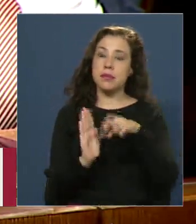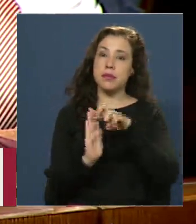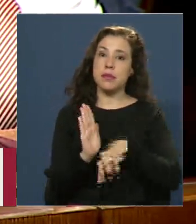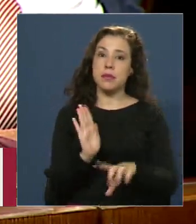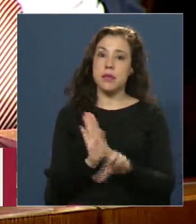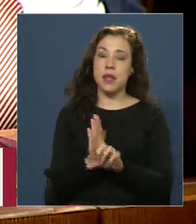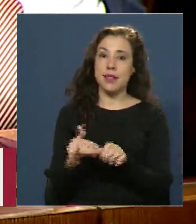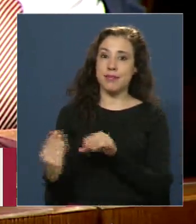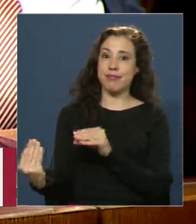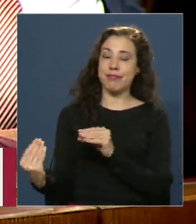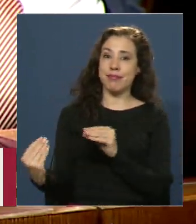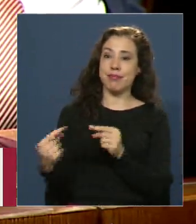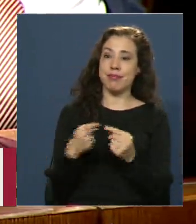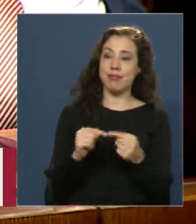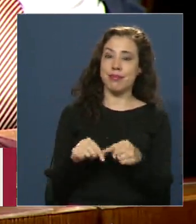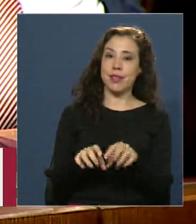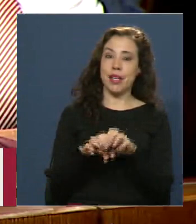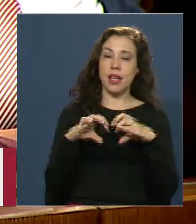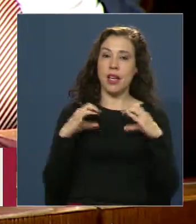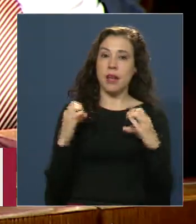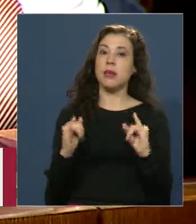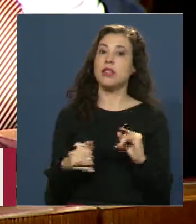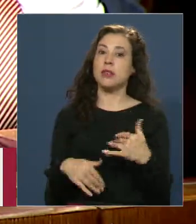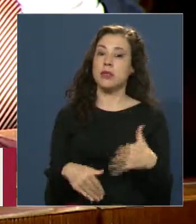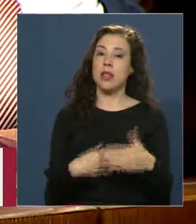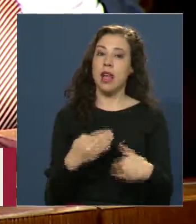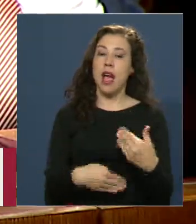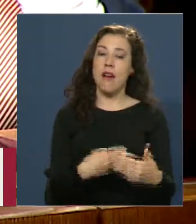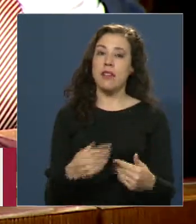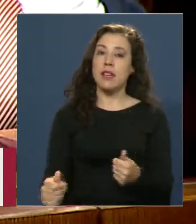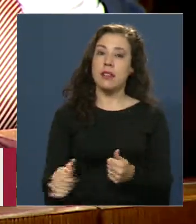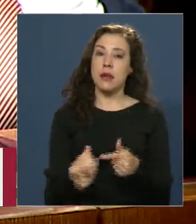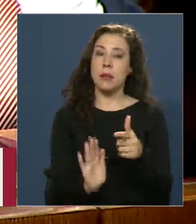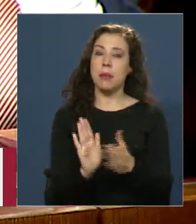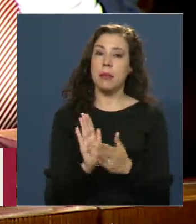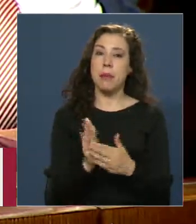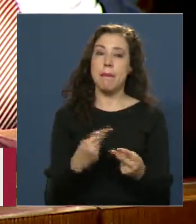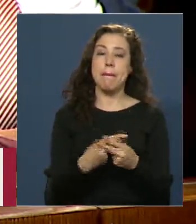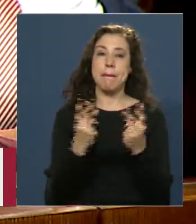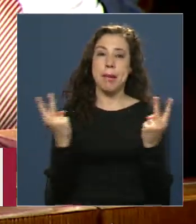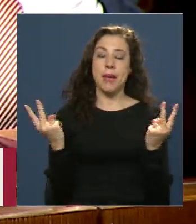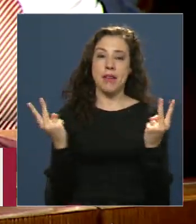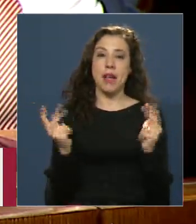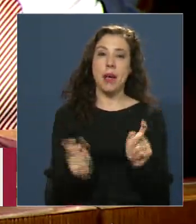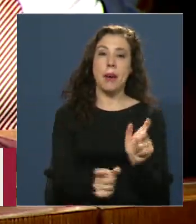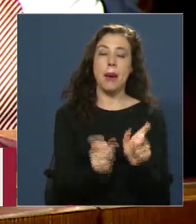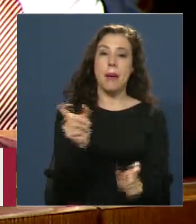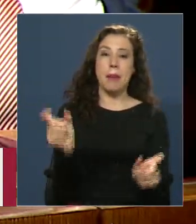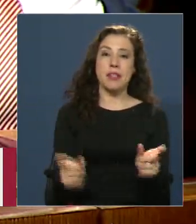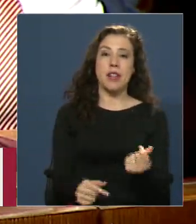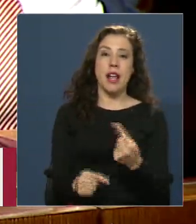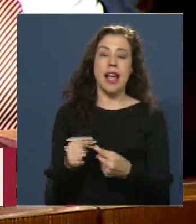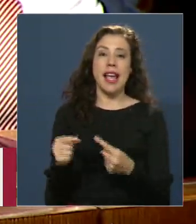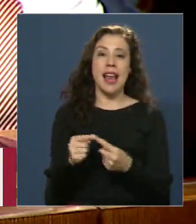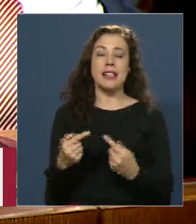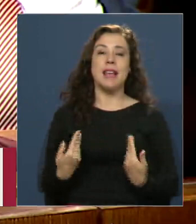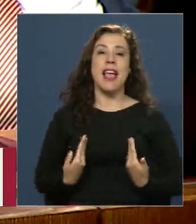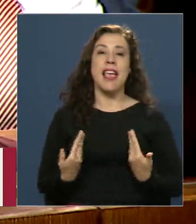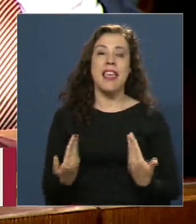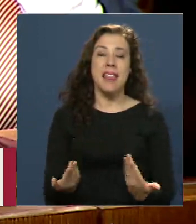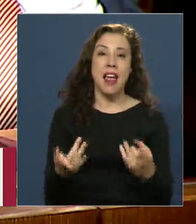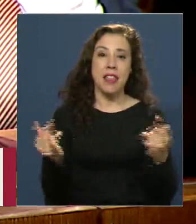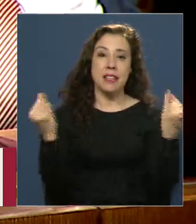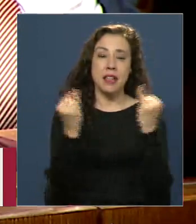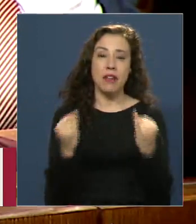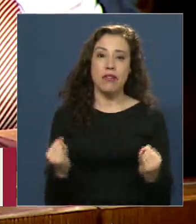que estamos discutiendo en este hemiciclo es un avance para acercar las políticas públicas a las personas de clase media y entregarle de esta